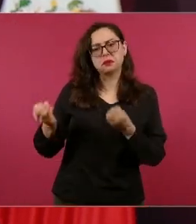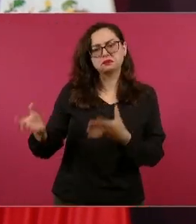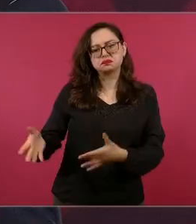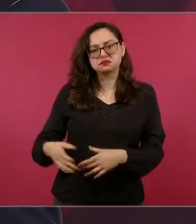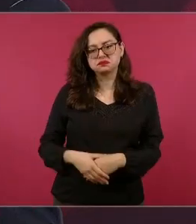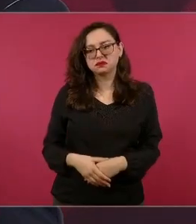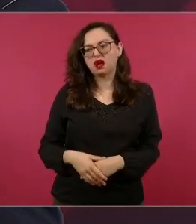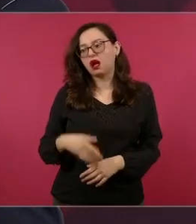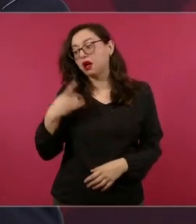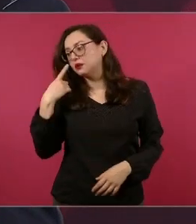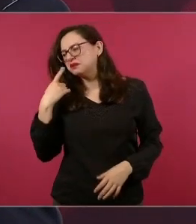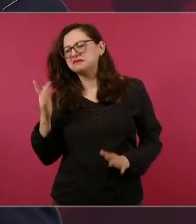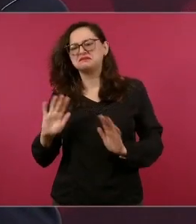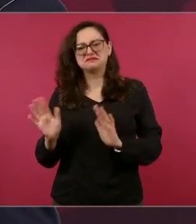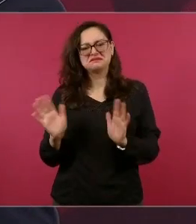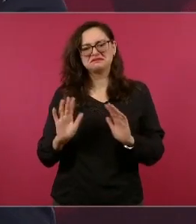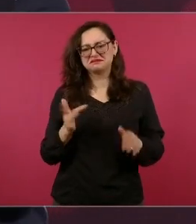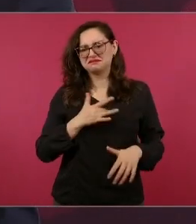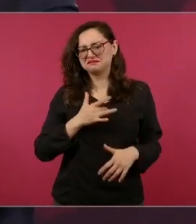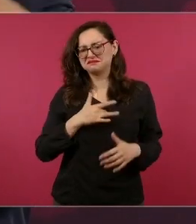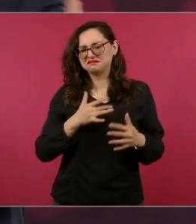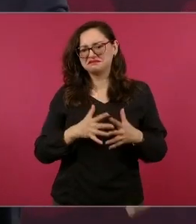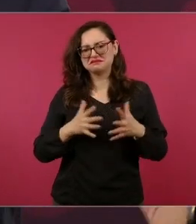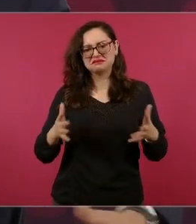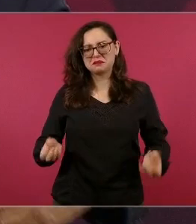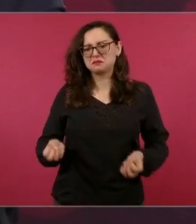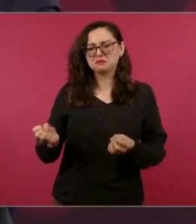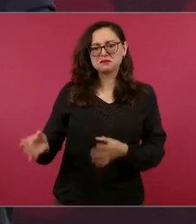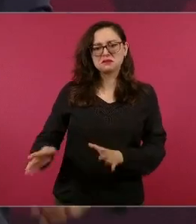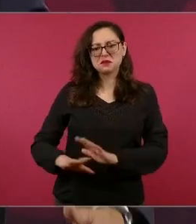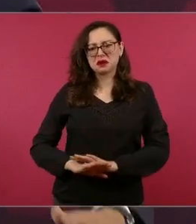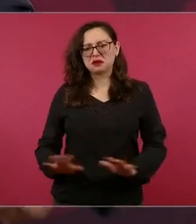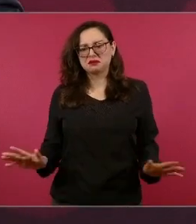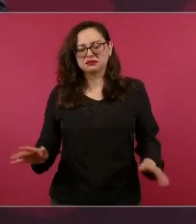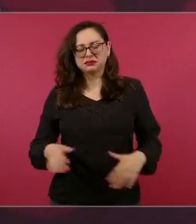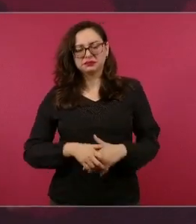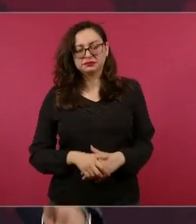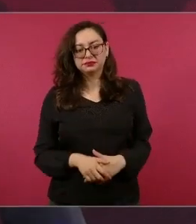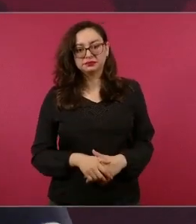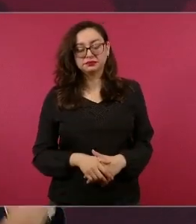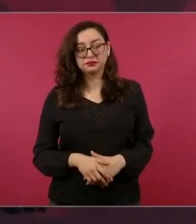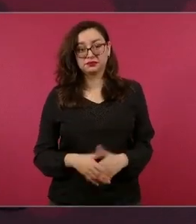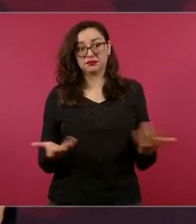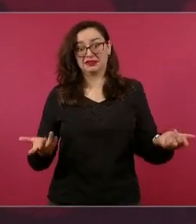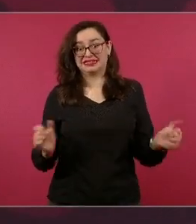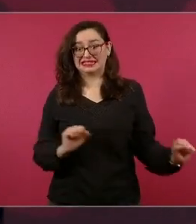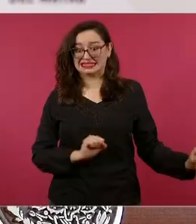un temblor, pues